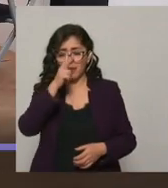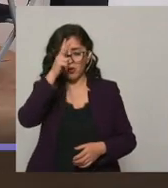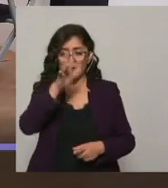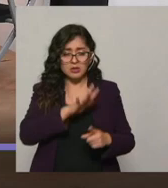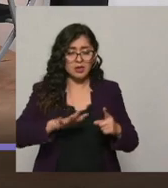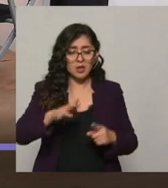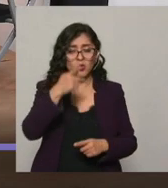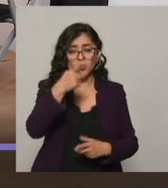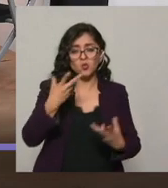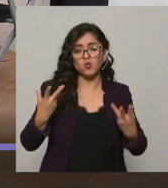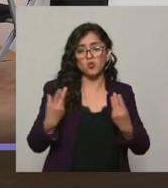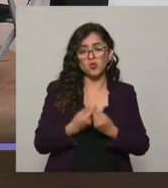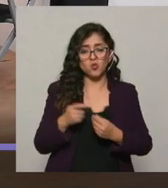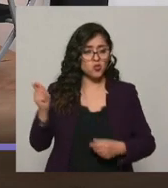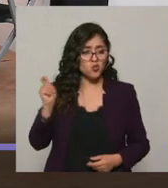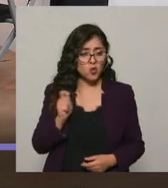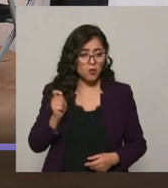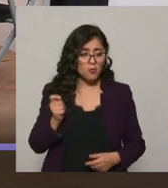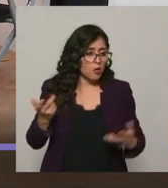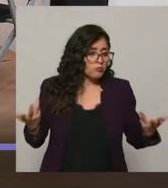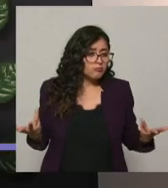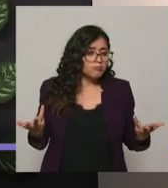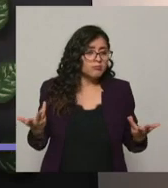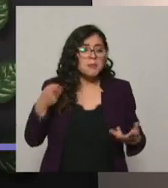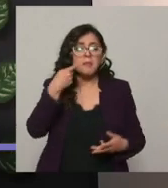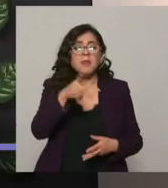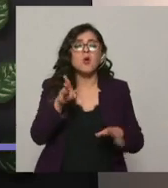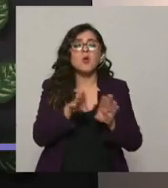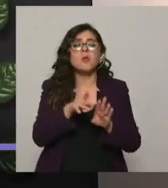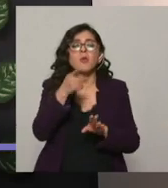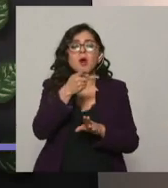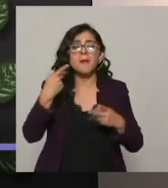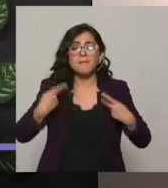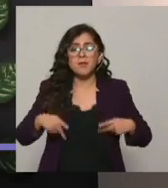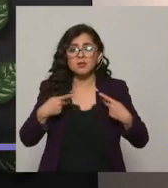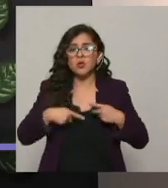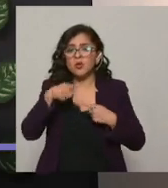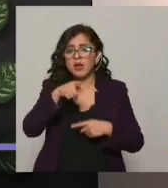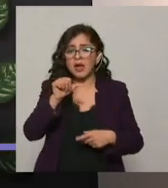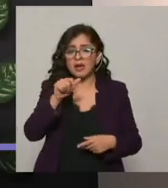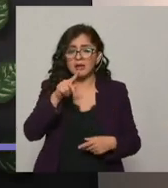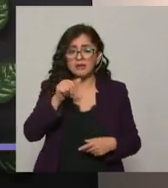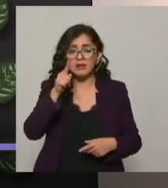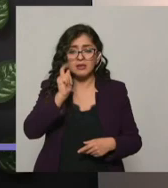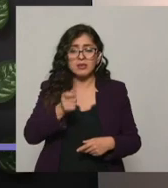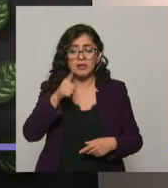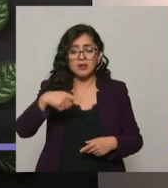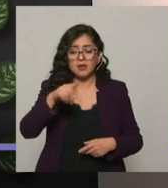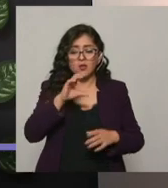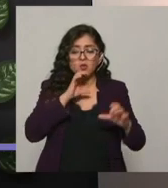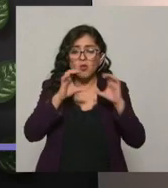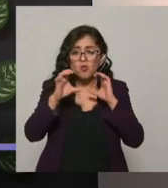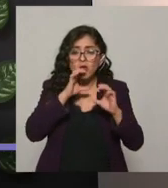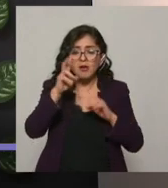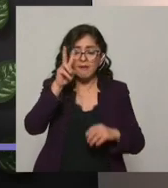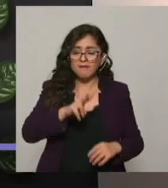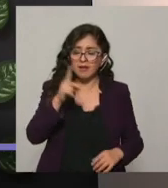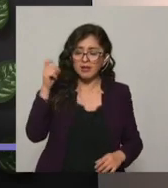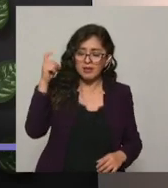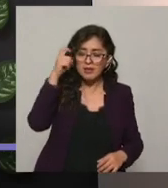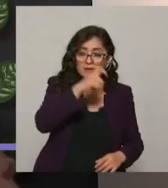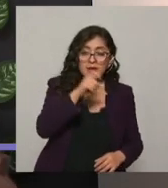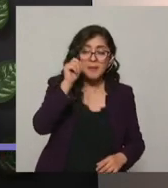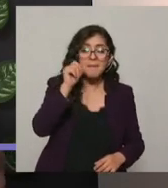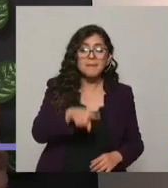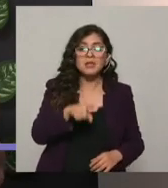violencia contra ¿no? activistas como tú. Sí, entonces me parece que dentro de una campaña, y lo digo porque soy comunicóloga, es muy complicado que en